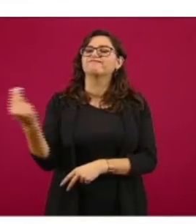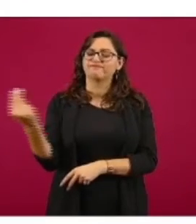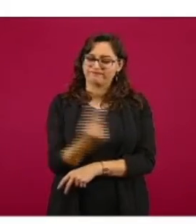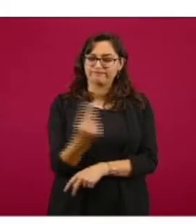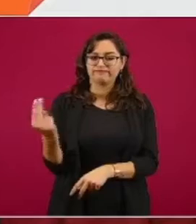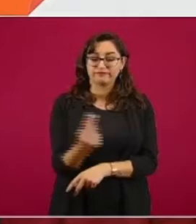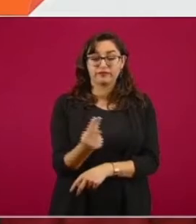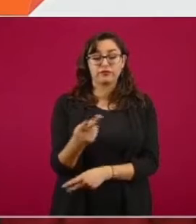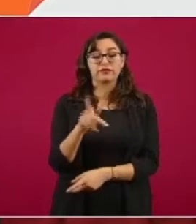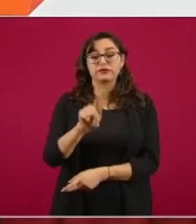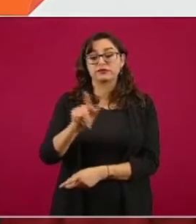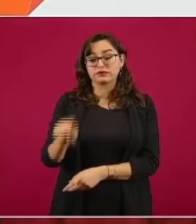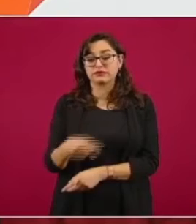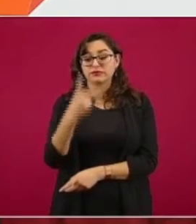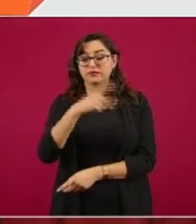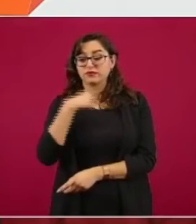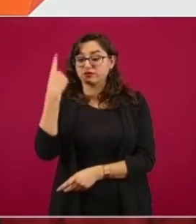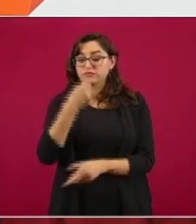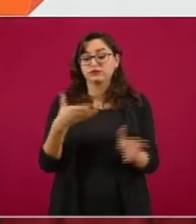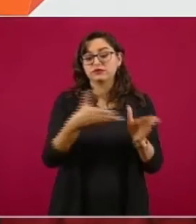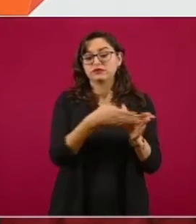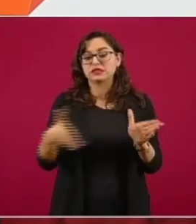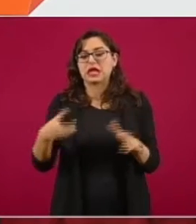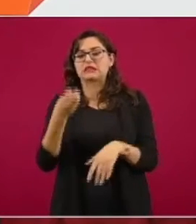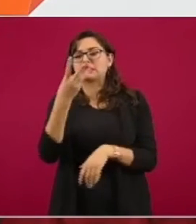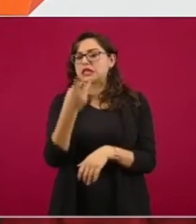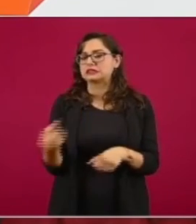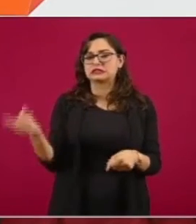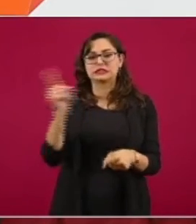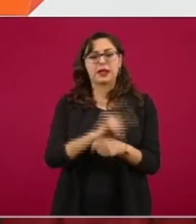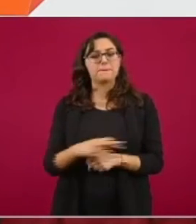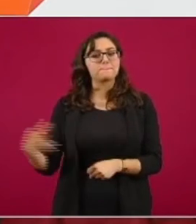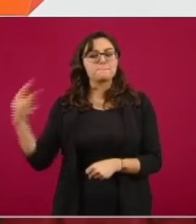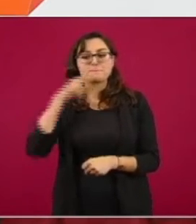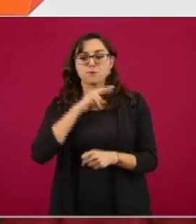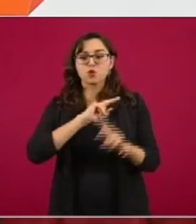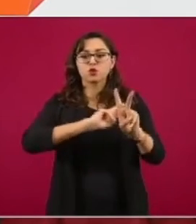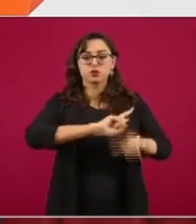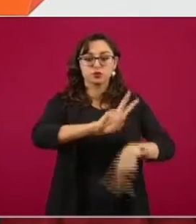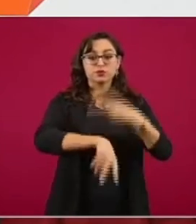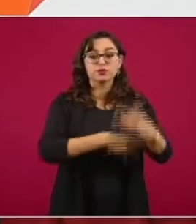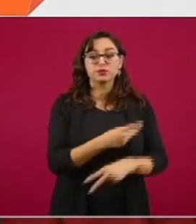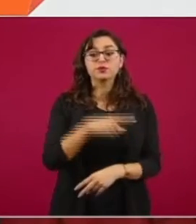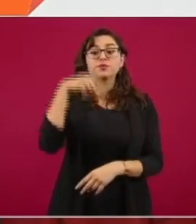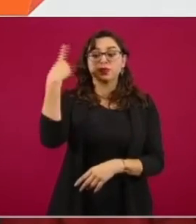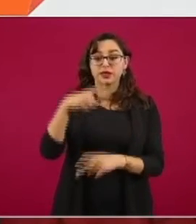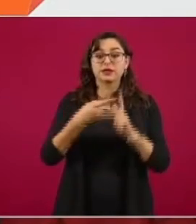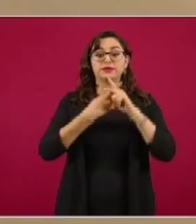primeras 72 horas, o sea, 3 días, para poder recibir a tiempo un